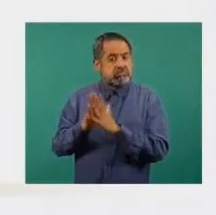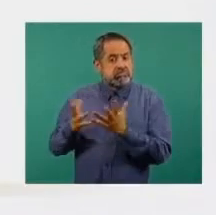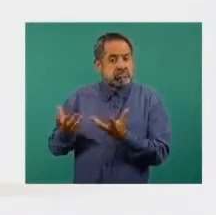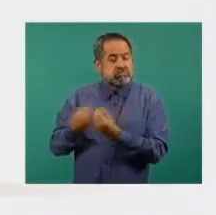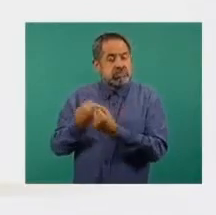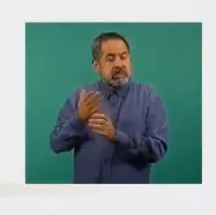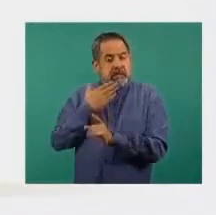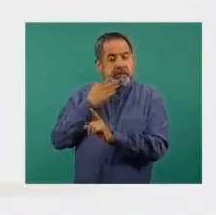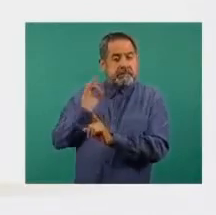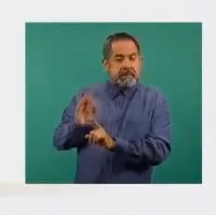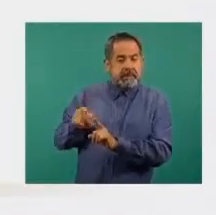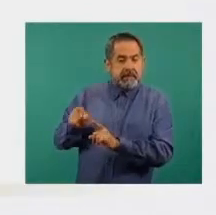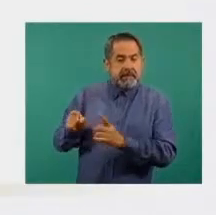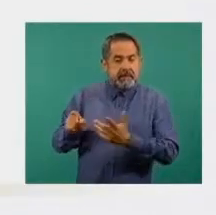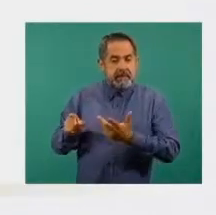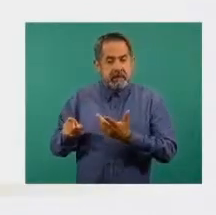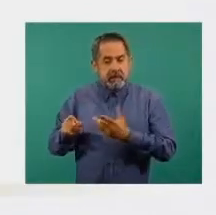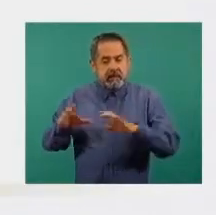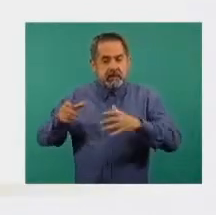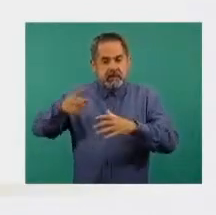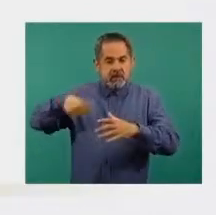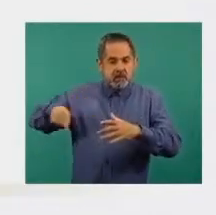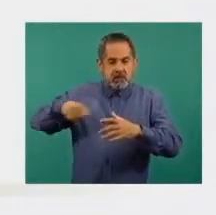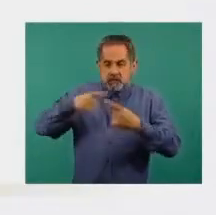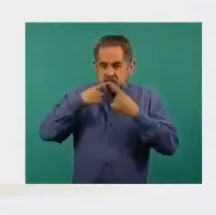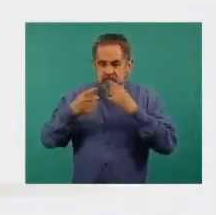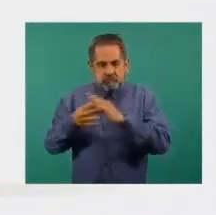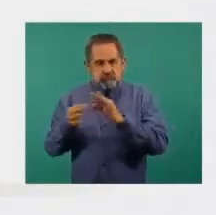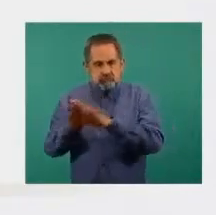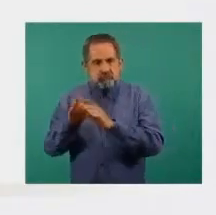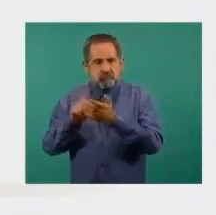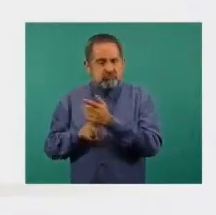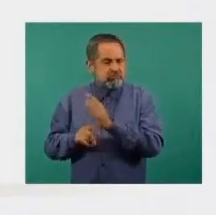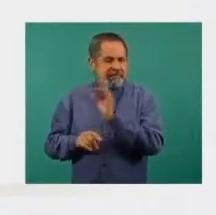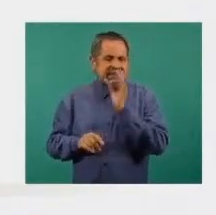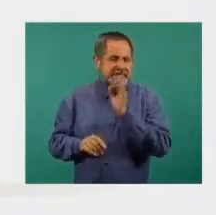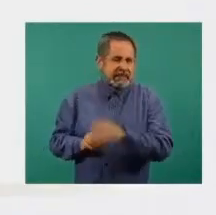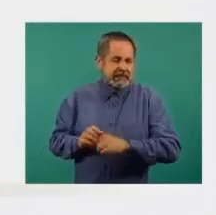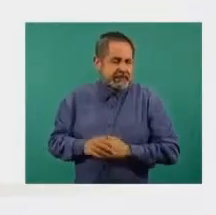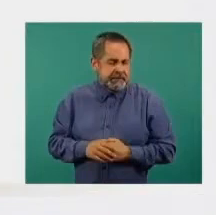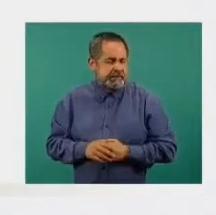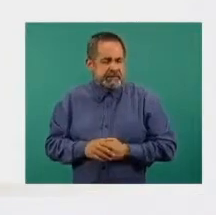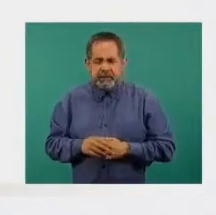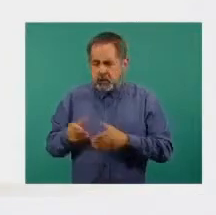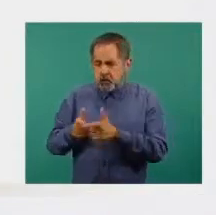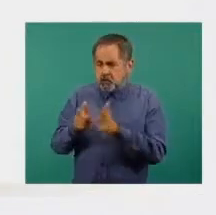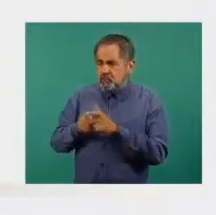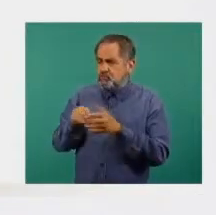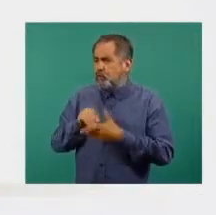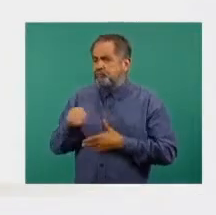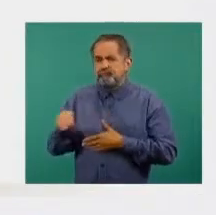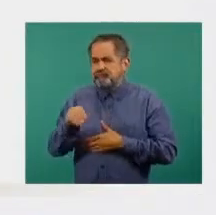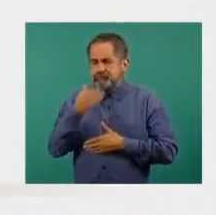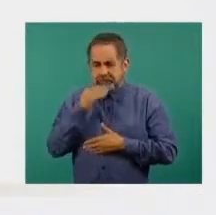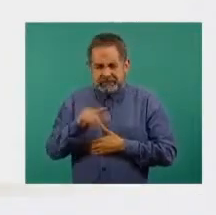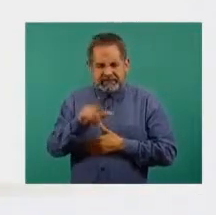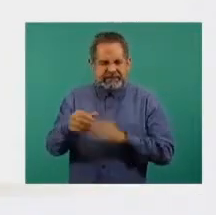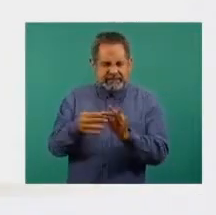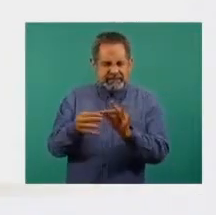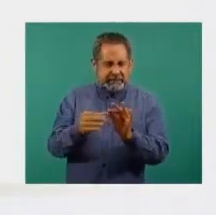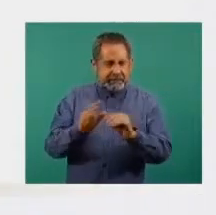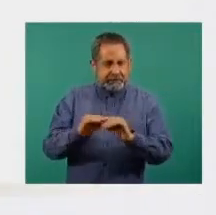ciudadana por parte de las unidades Correcaminos, de las brigadas Correcaminos. Comentaremos de esto en unos minutos,